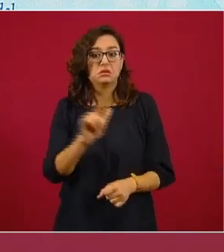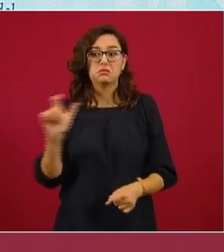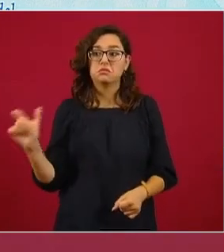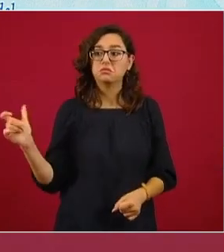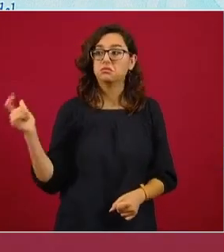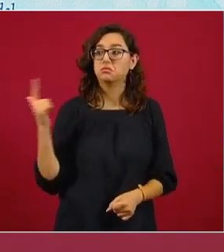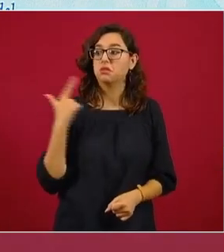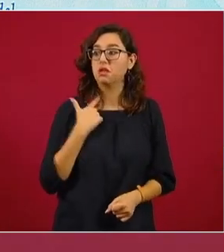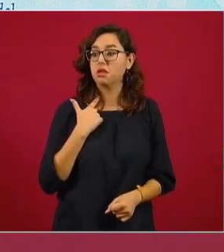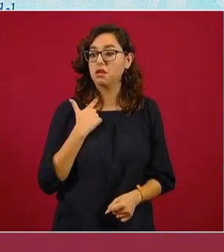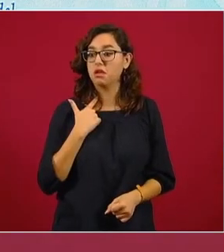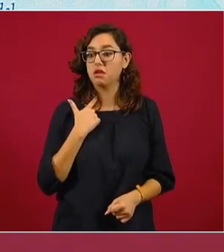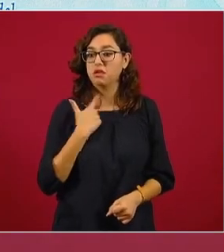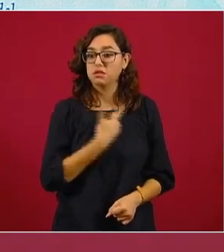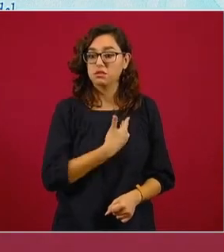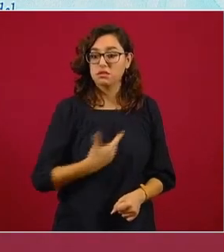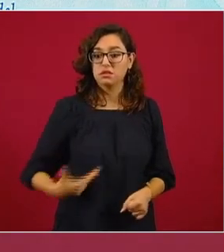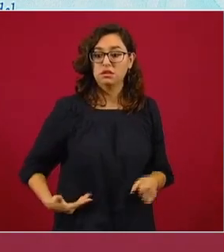una comisión